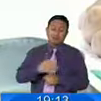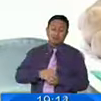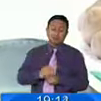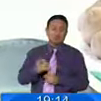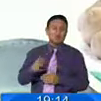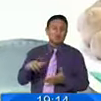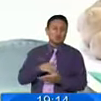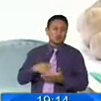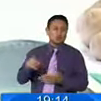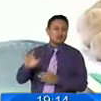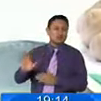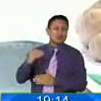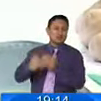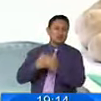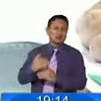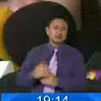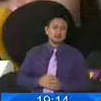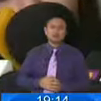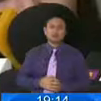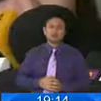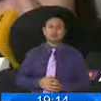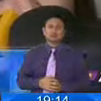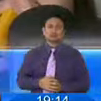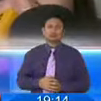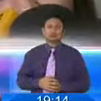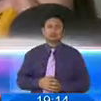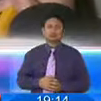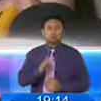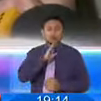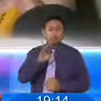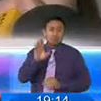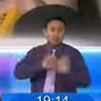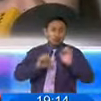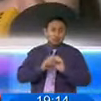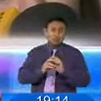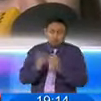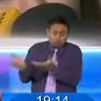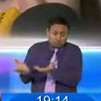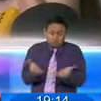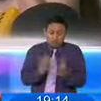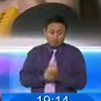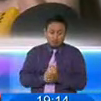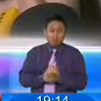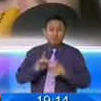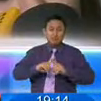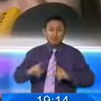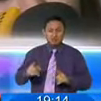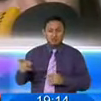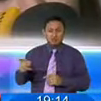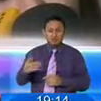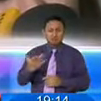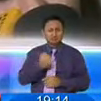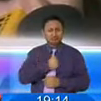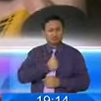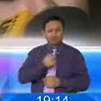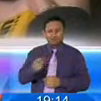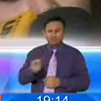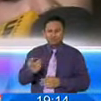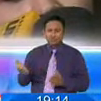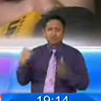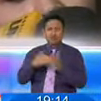dudas sobre este proceso. Siempre dijimos bienvenida a esa evaluación, lo que lamentamos son estos prejuzgamientos